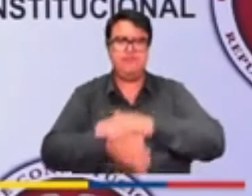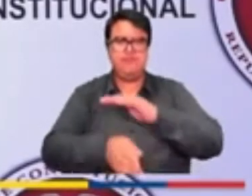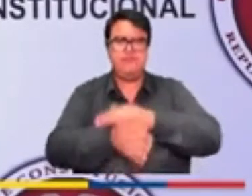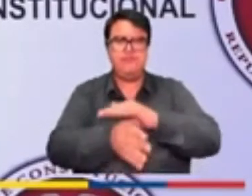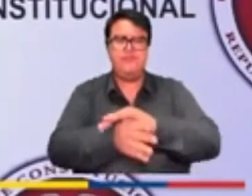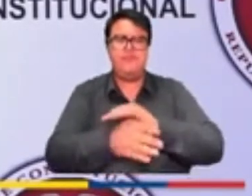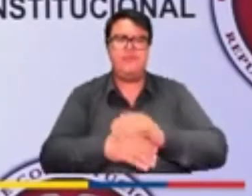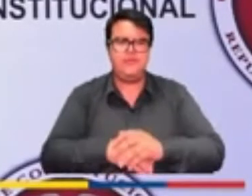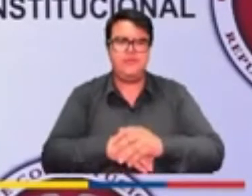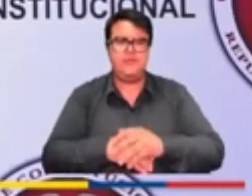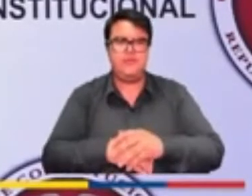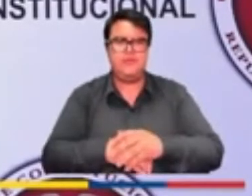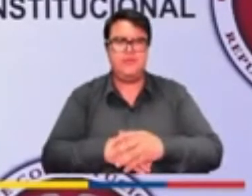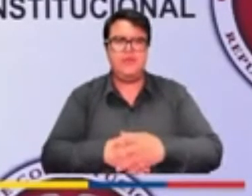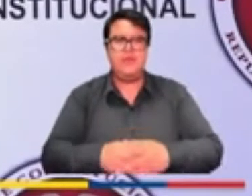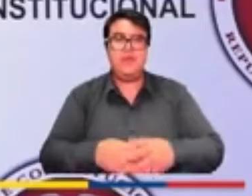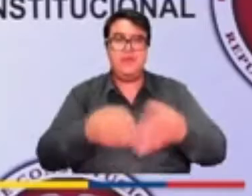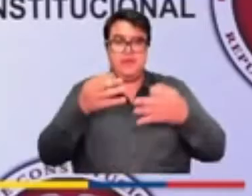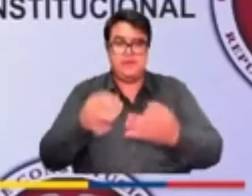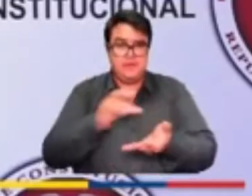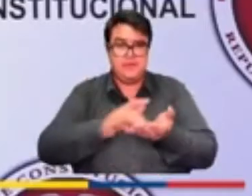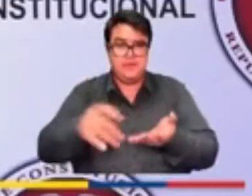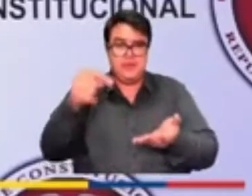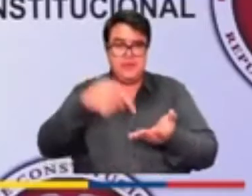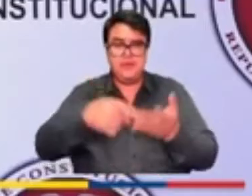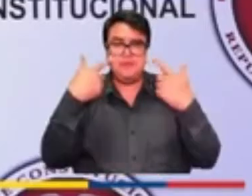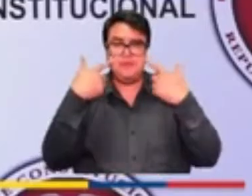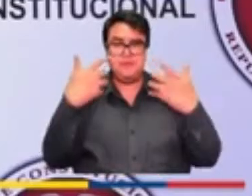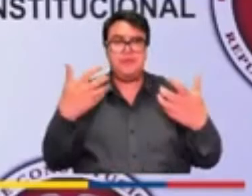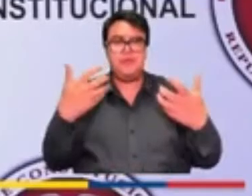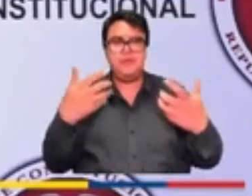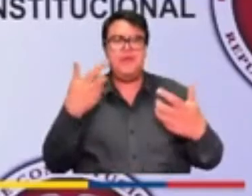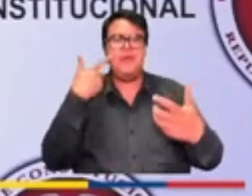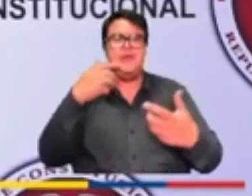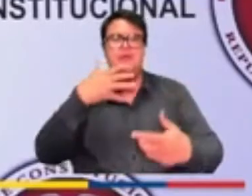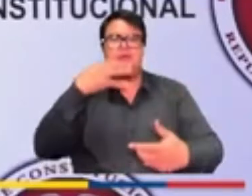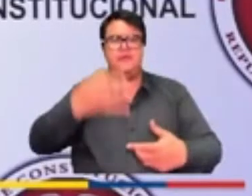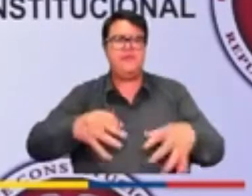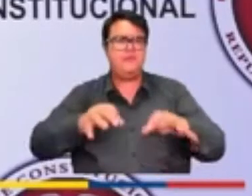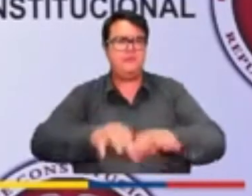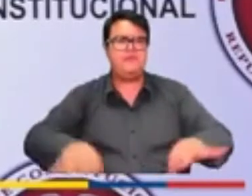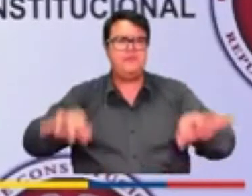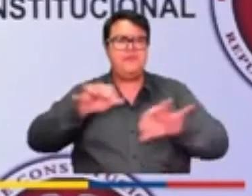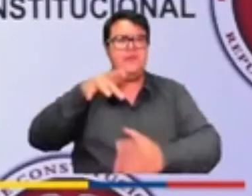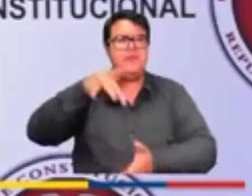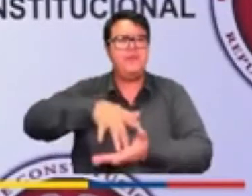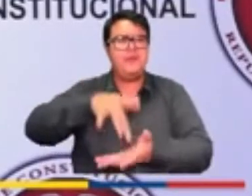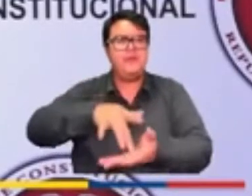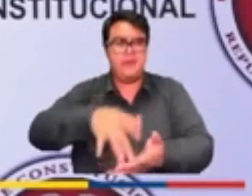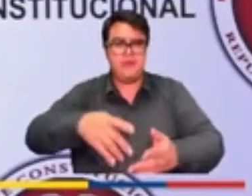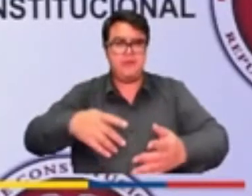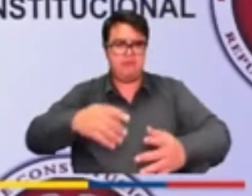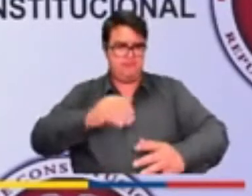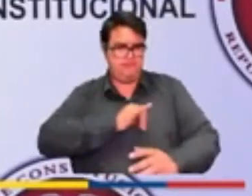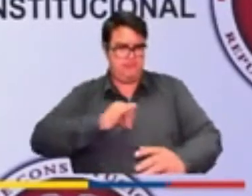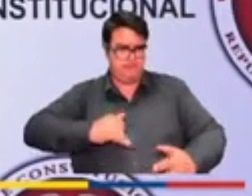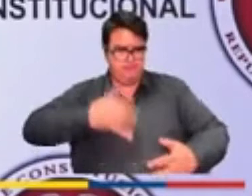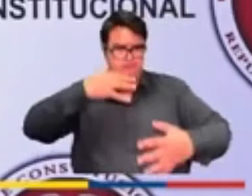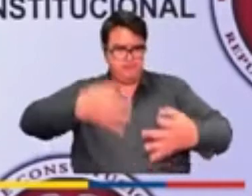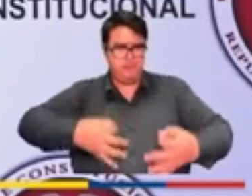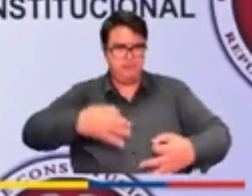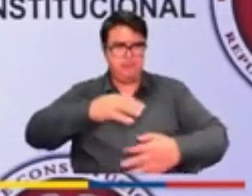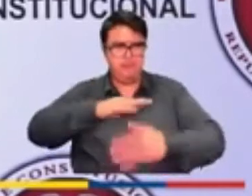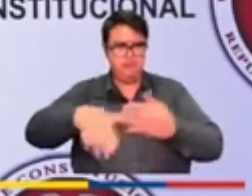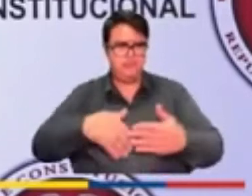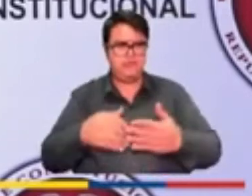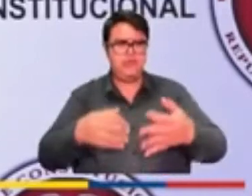La excepcionalidad de una emergencia no extingue ni hace inaplicable nuestra participación y autonomía conforme al bloque